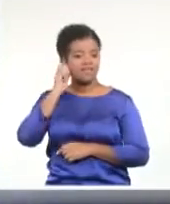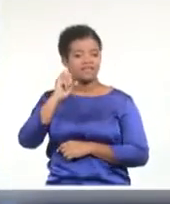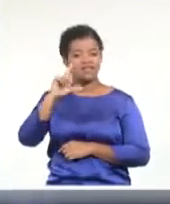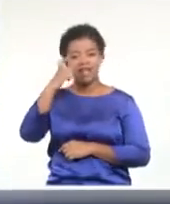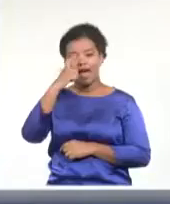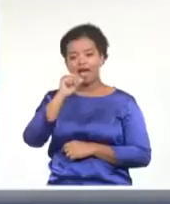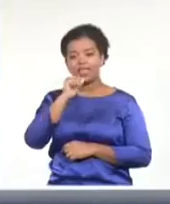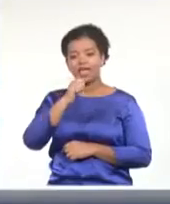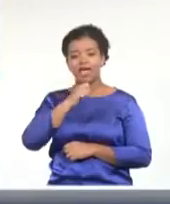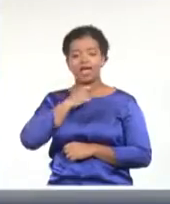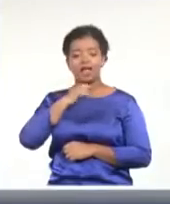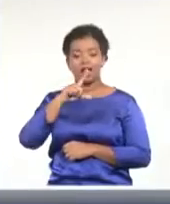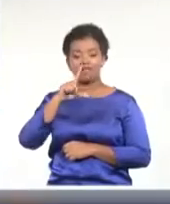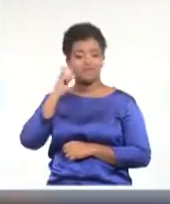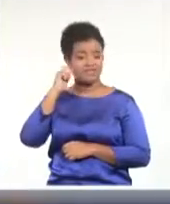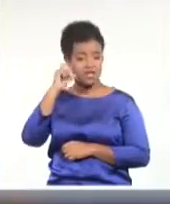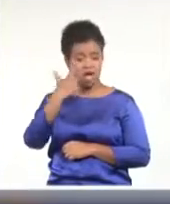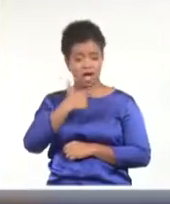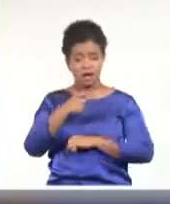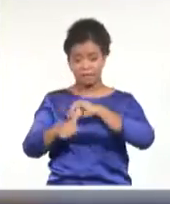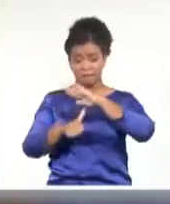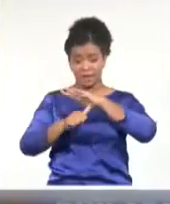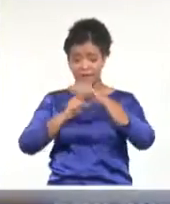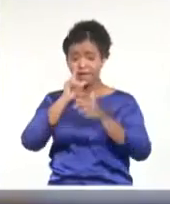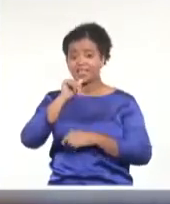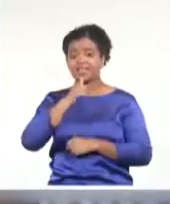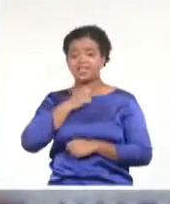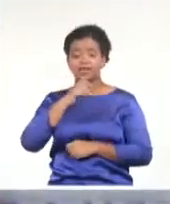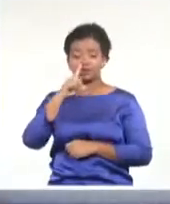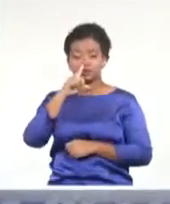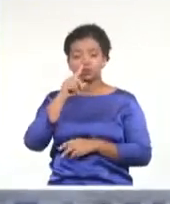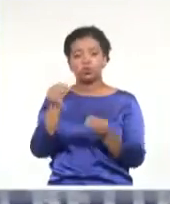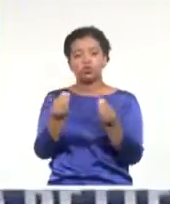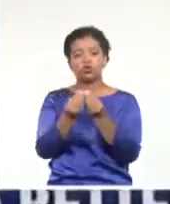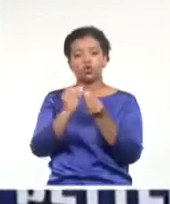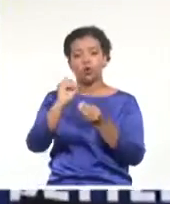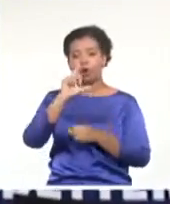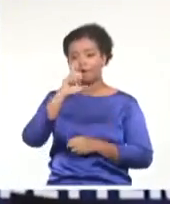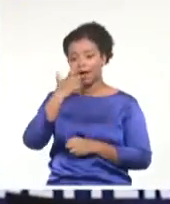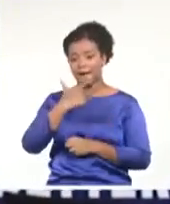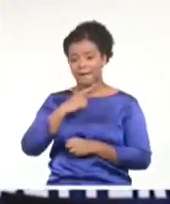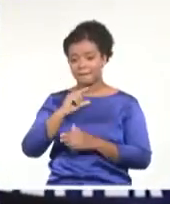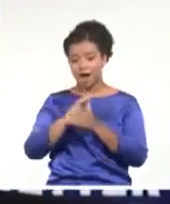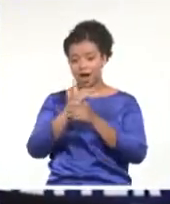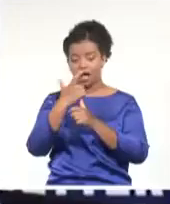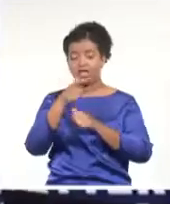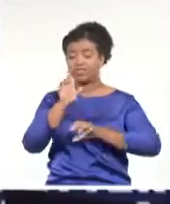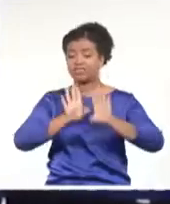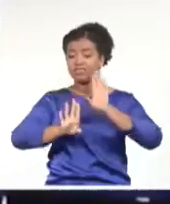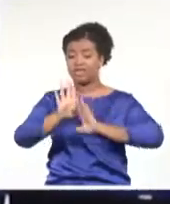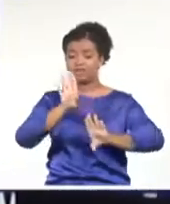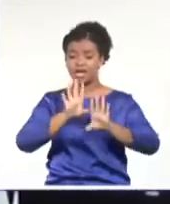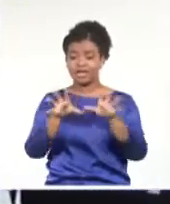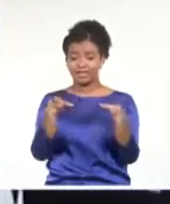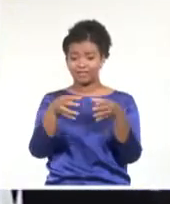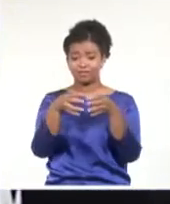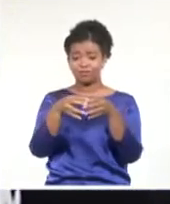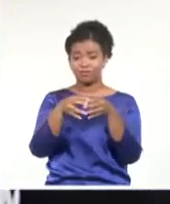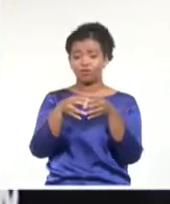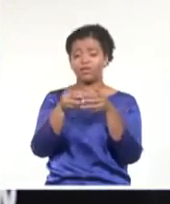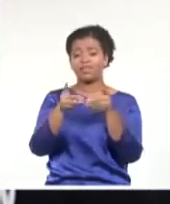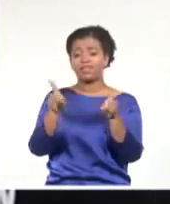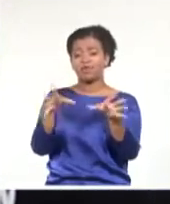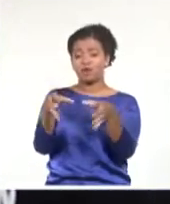presentó con su antiguo jefe Barack Obama para respaldar a los candidatos demócratas al gobierno regional y al Senado. Biden dijo